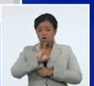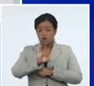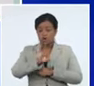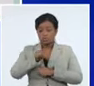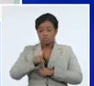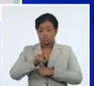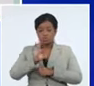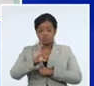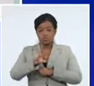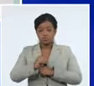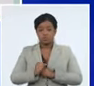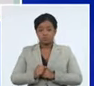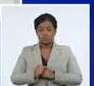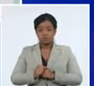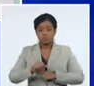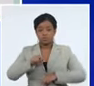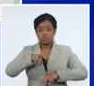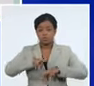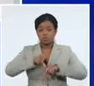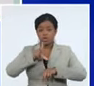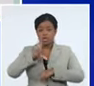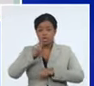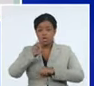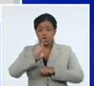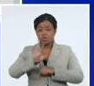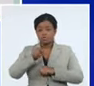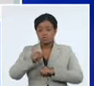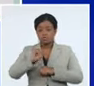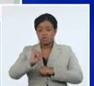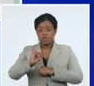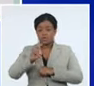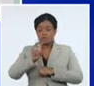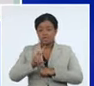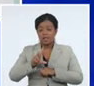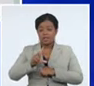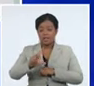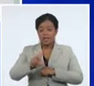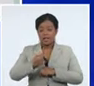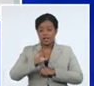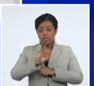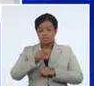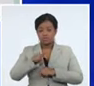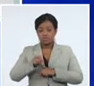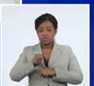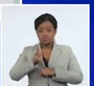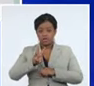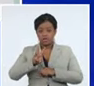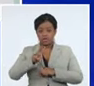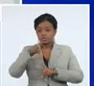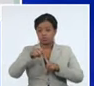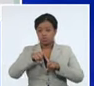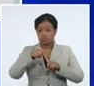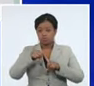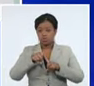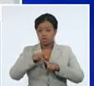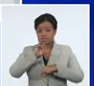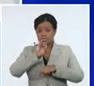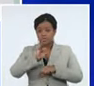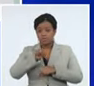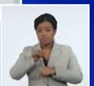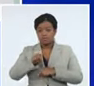8,8%, Holguín 8,6%, Villa Clara 8,3%, Las Tunas